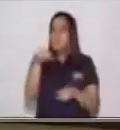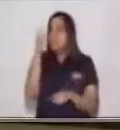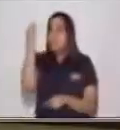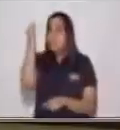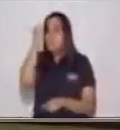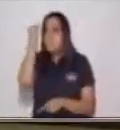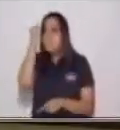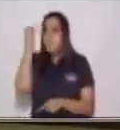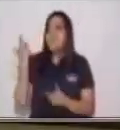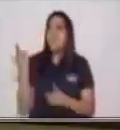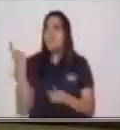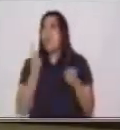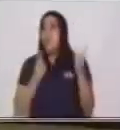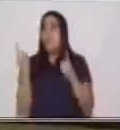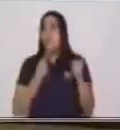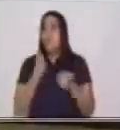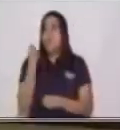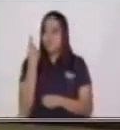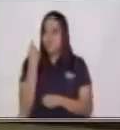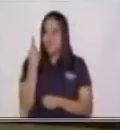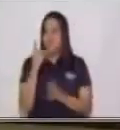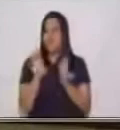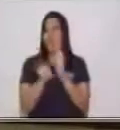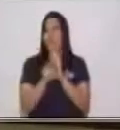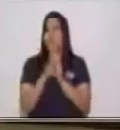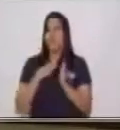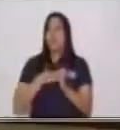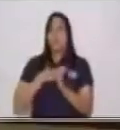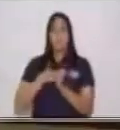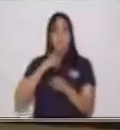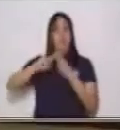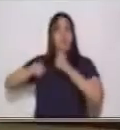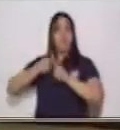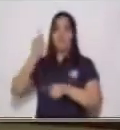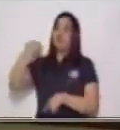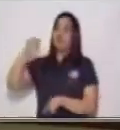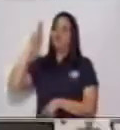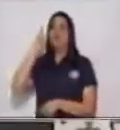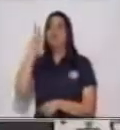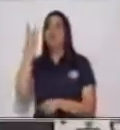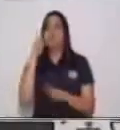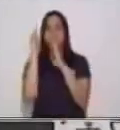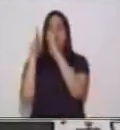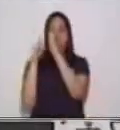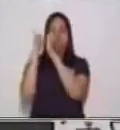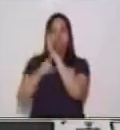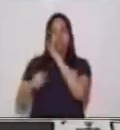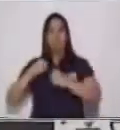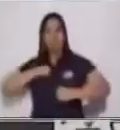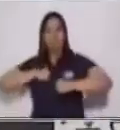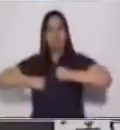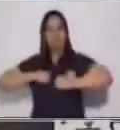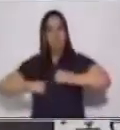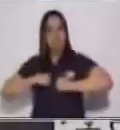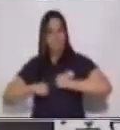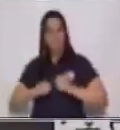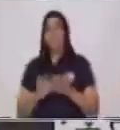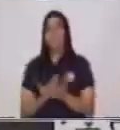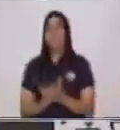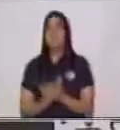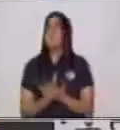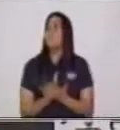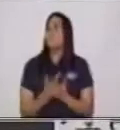la que falta. Con mi amiga fui a ver una película de acción. ¿Cuál